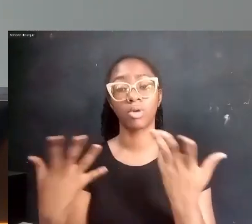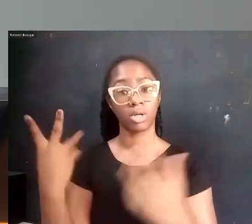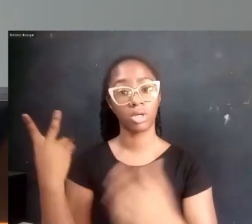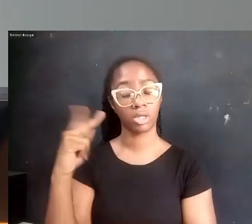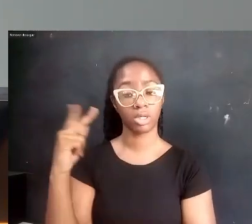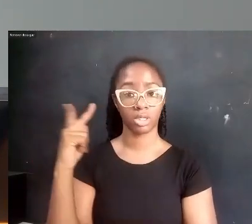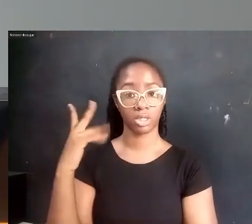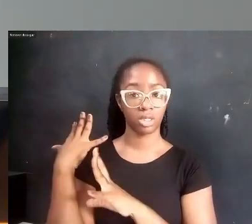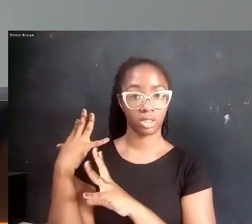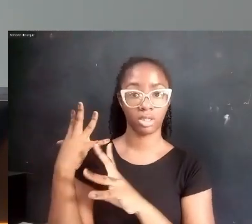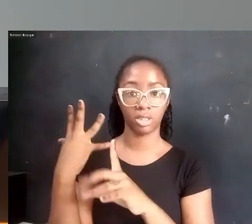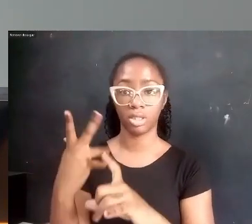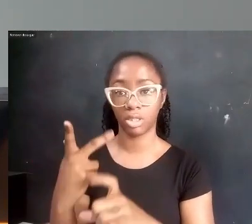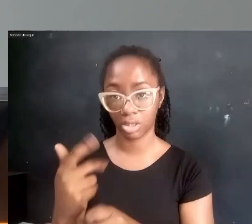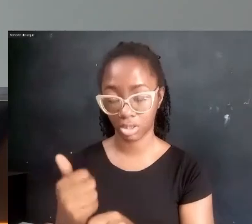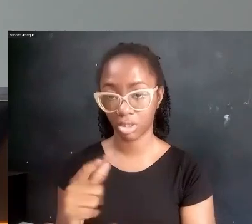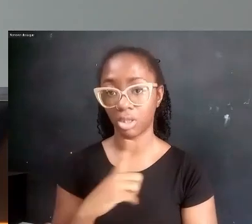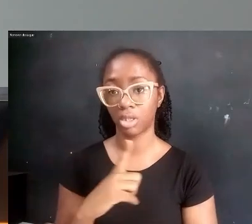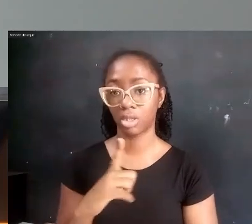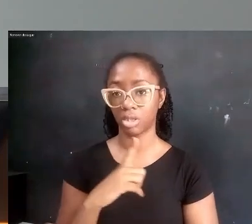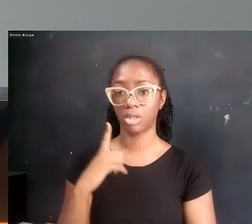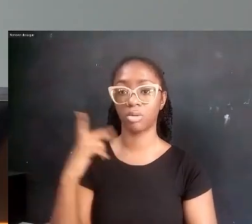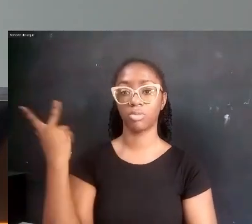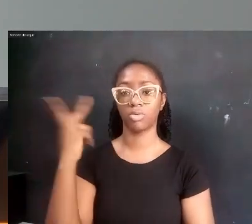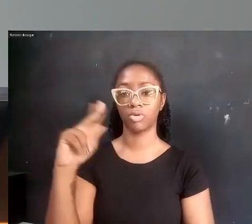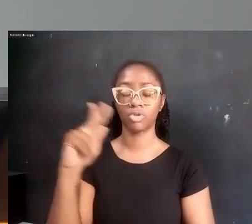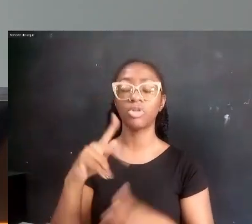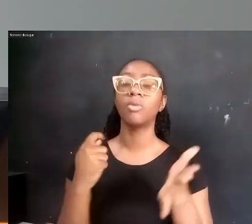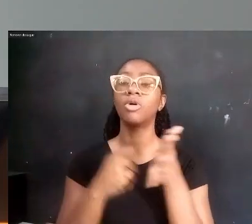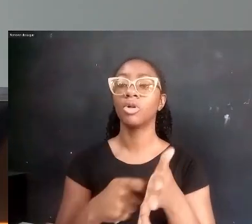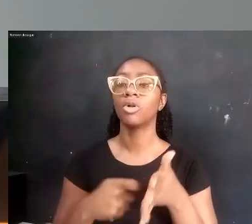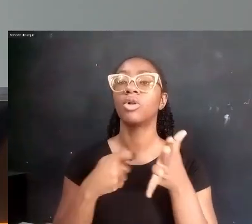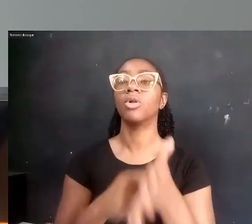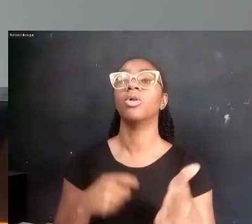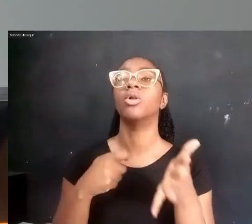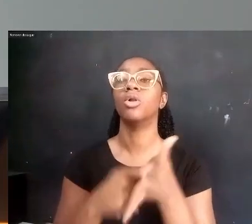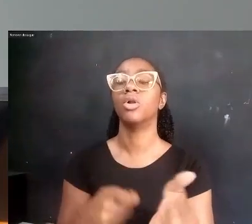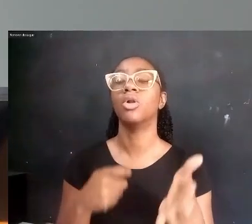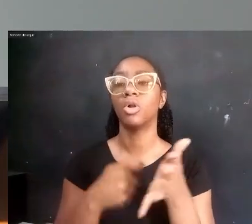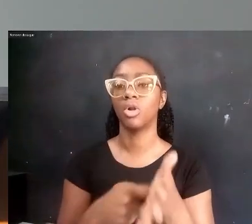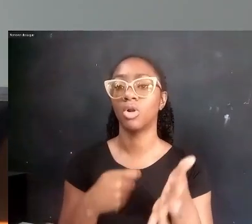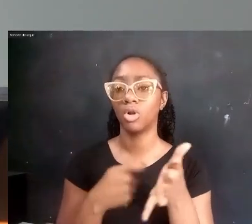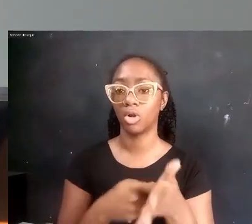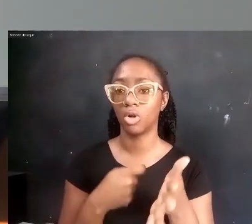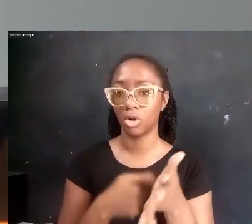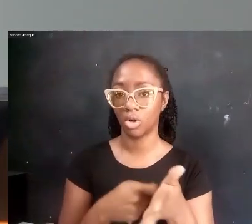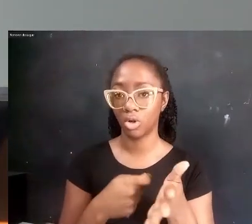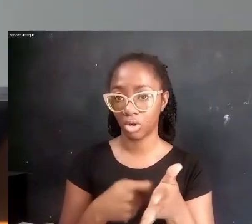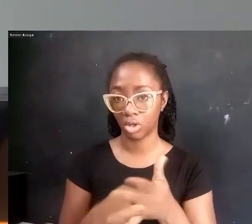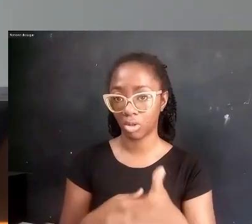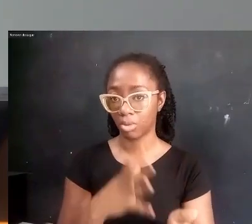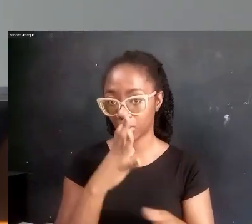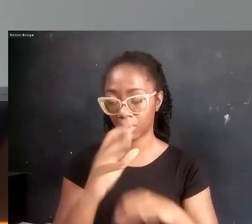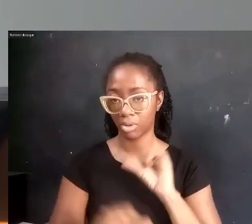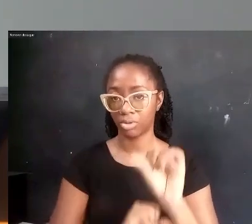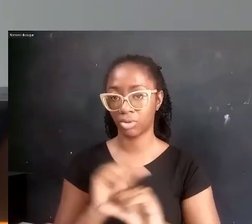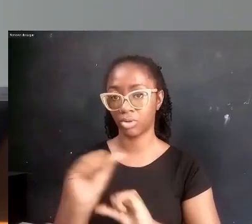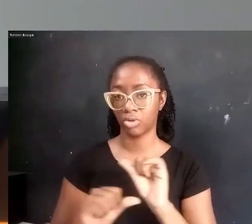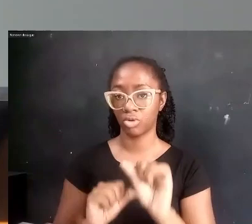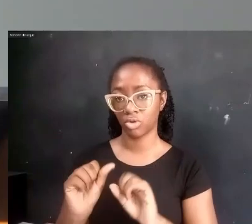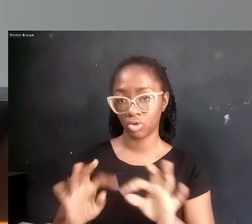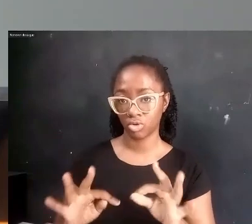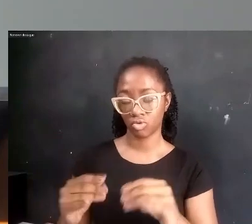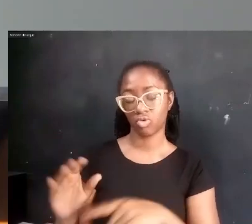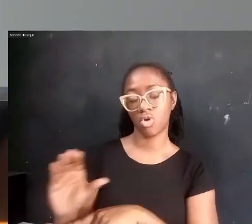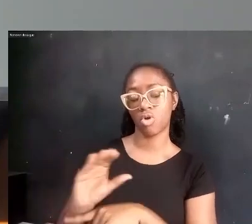francesa tenemos una historia de luchas por el establecimiento, la preservación y el cambio de las constituciones.